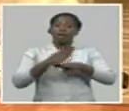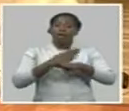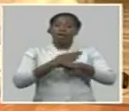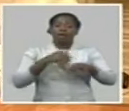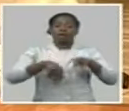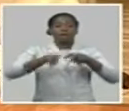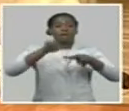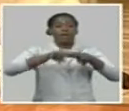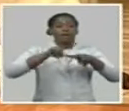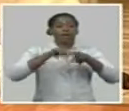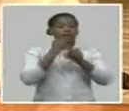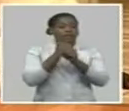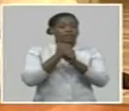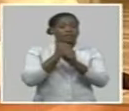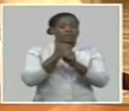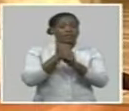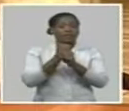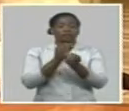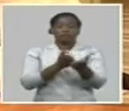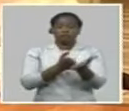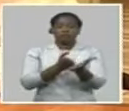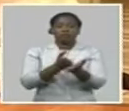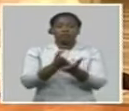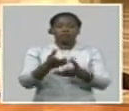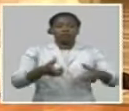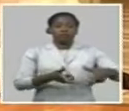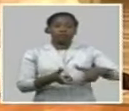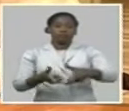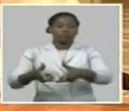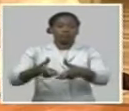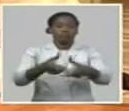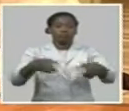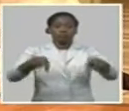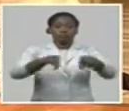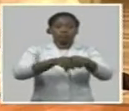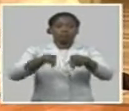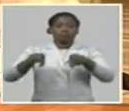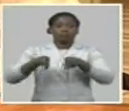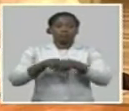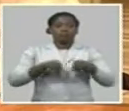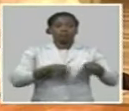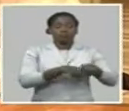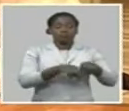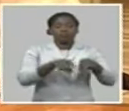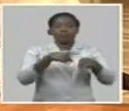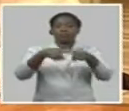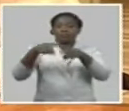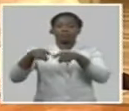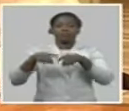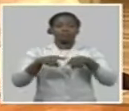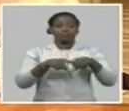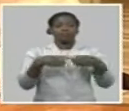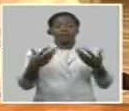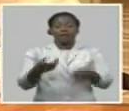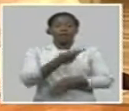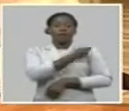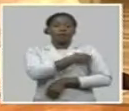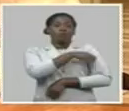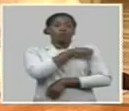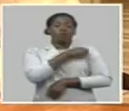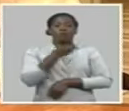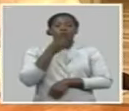en interconectar los sistemas lo que nos permite ir moviendo el agua de un sistema para el otro para que la población tenga